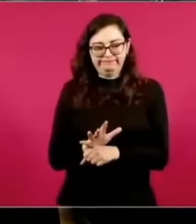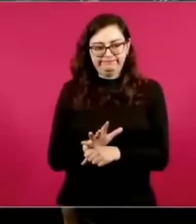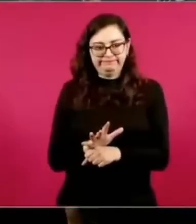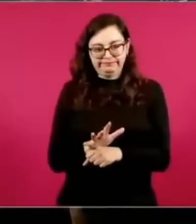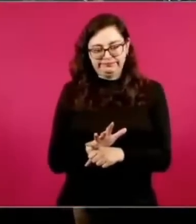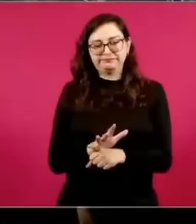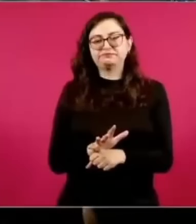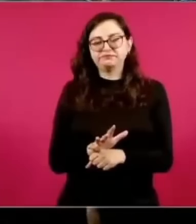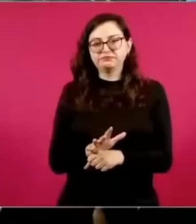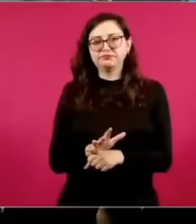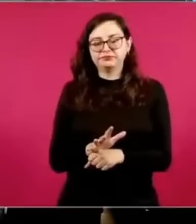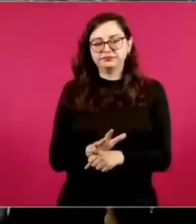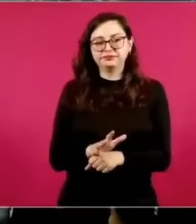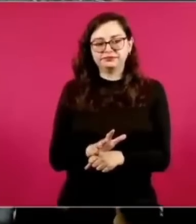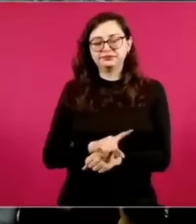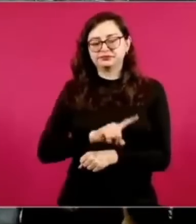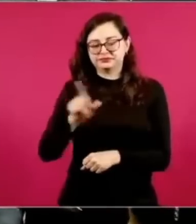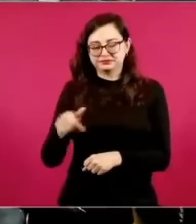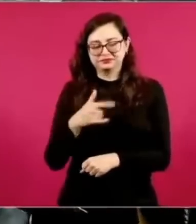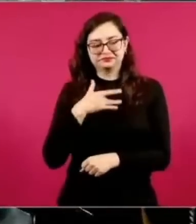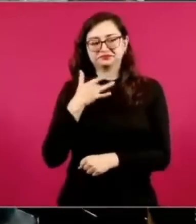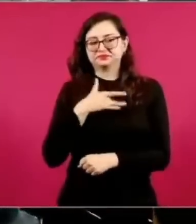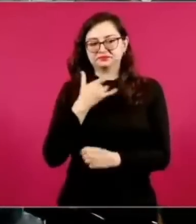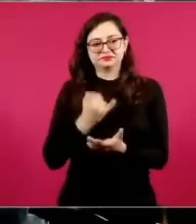de que si iba a ayudar